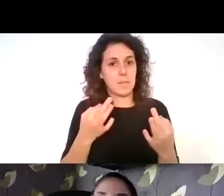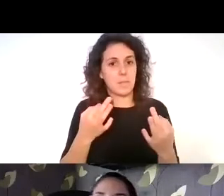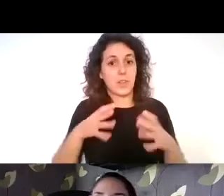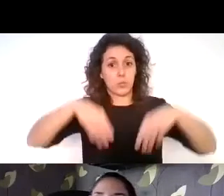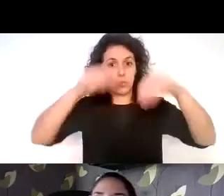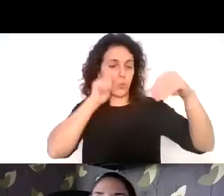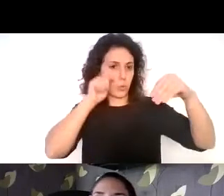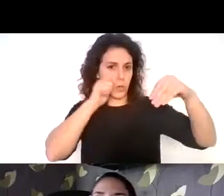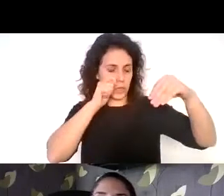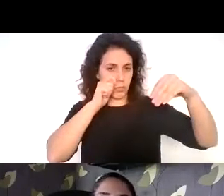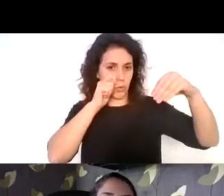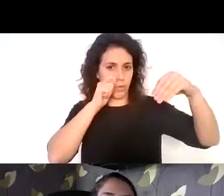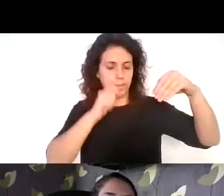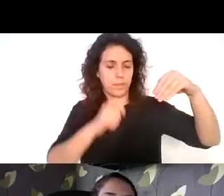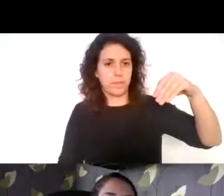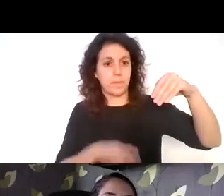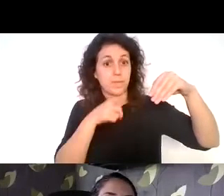municipio